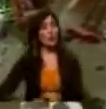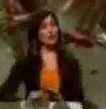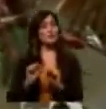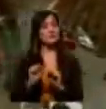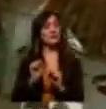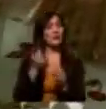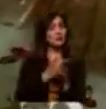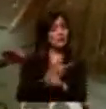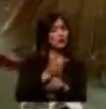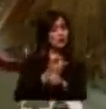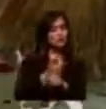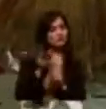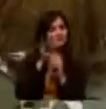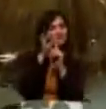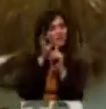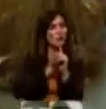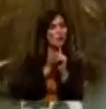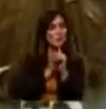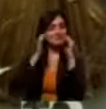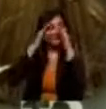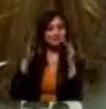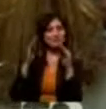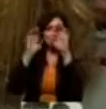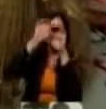encontrar artículos únicos para decorar nuestro hogar